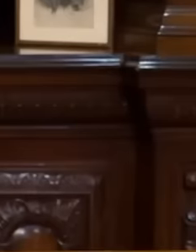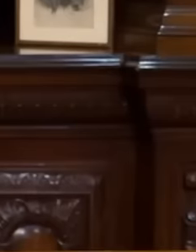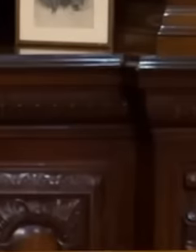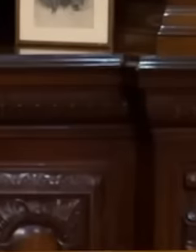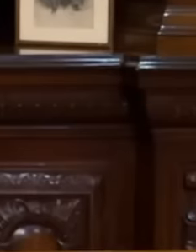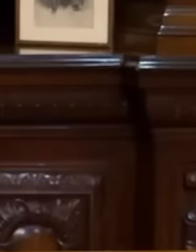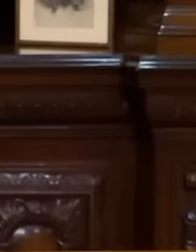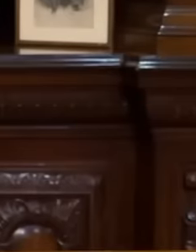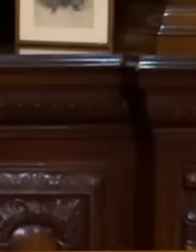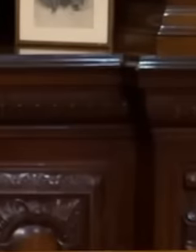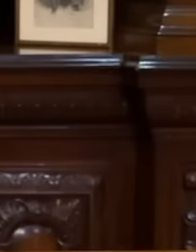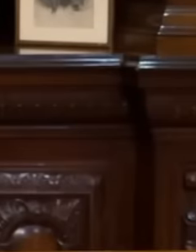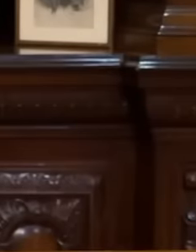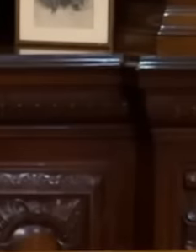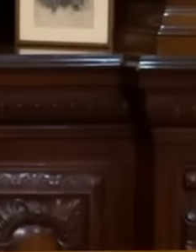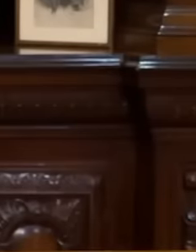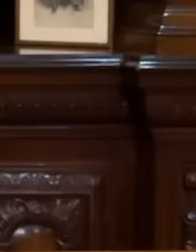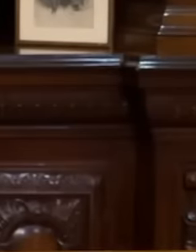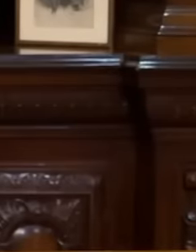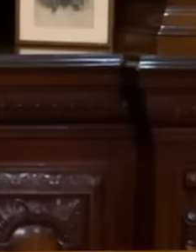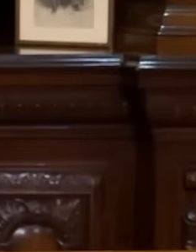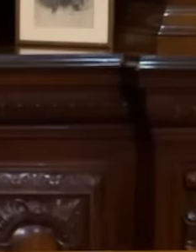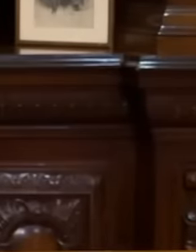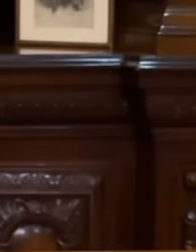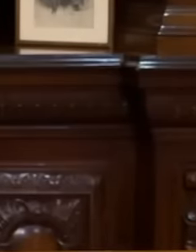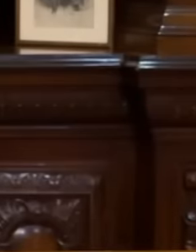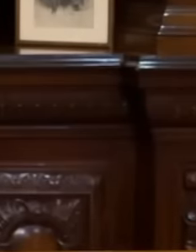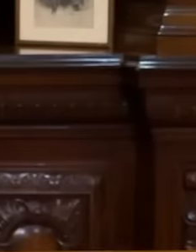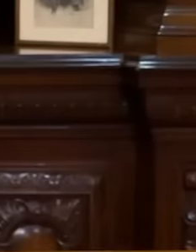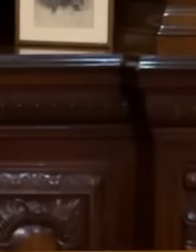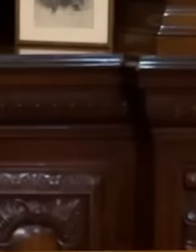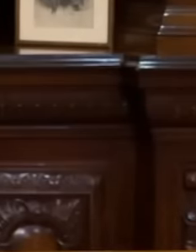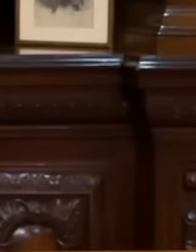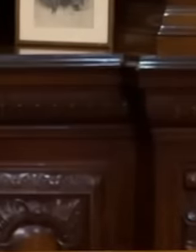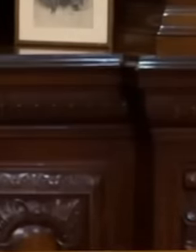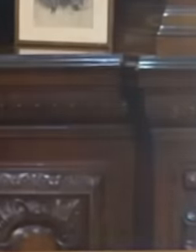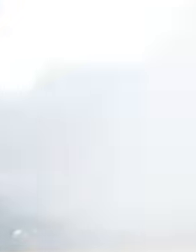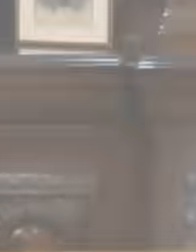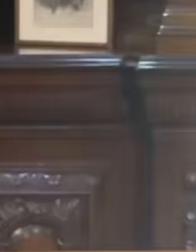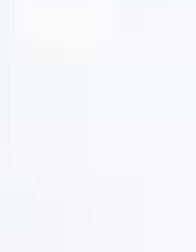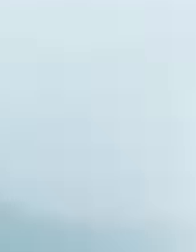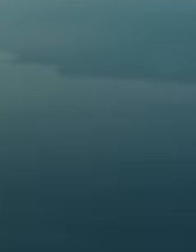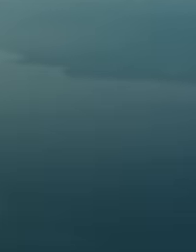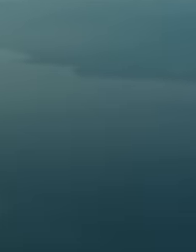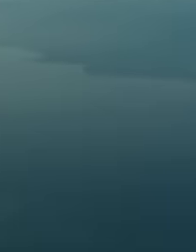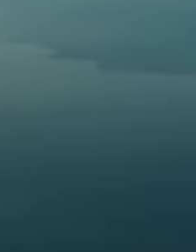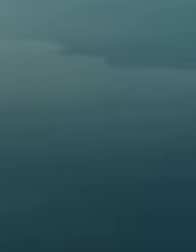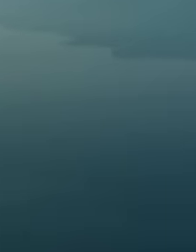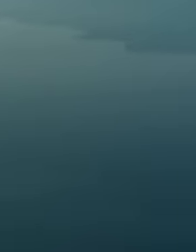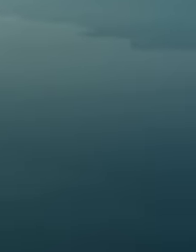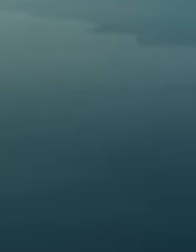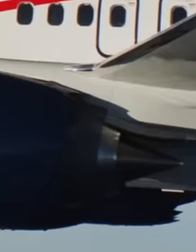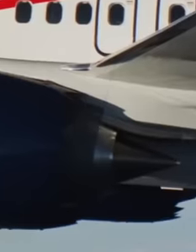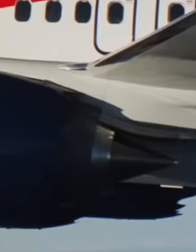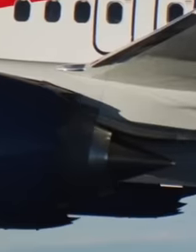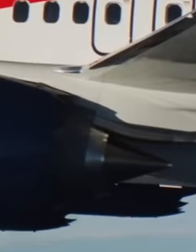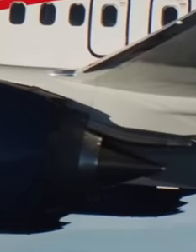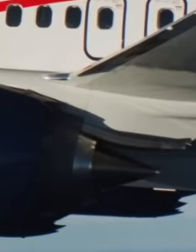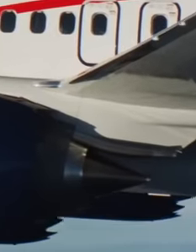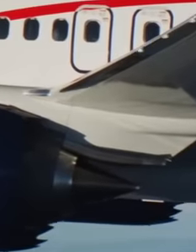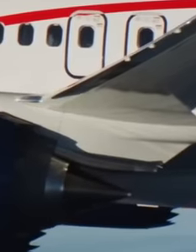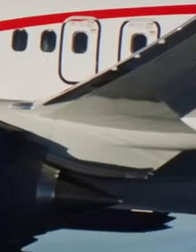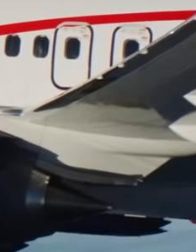discurso en dicha reunión. Y como la misma presidenta lo ha dicho, viajará en avión comercial, poniendo